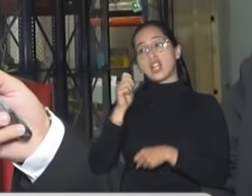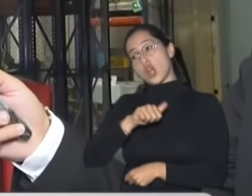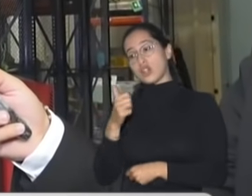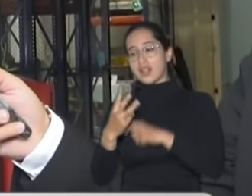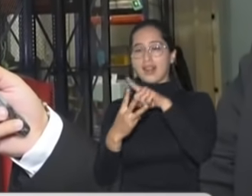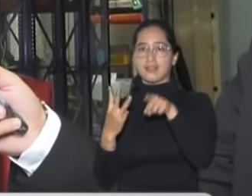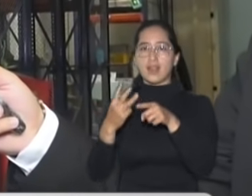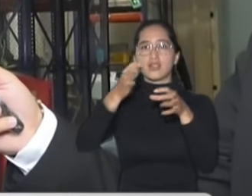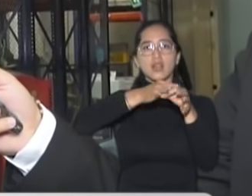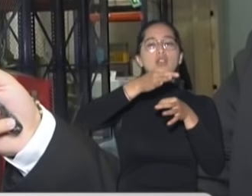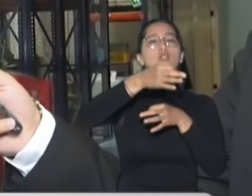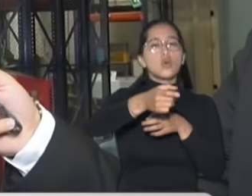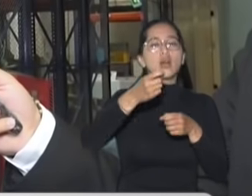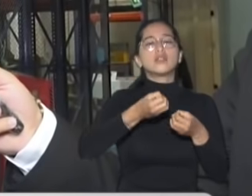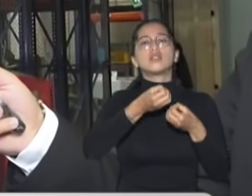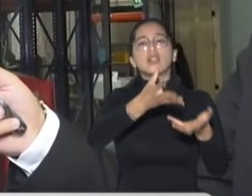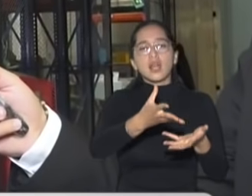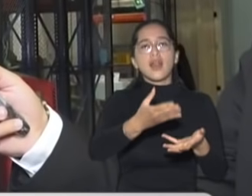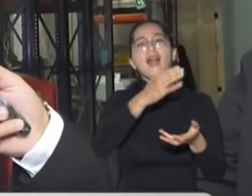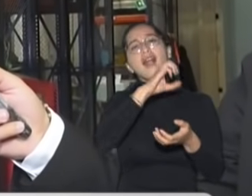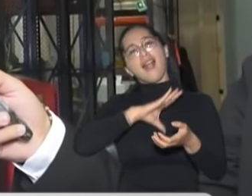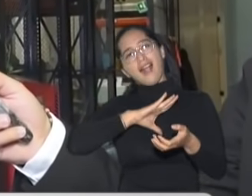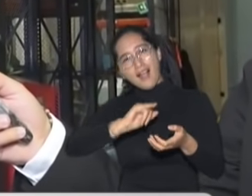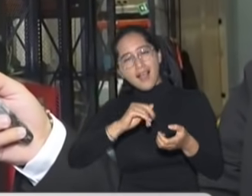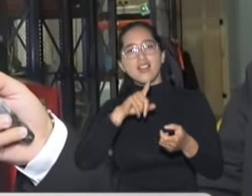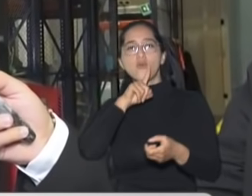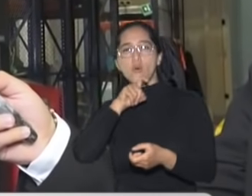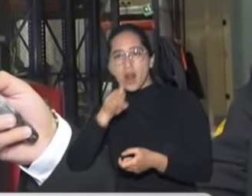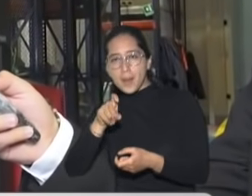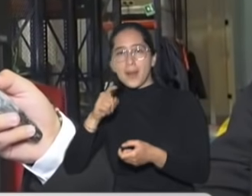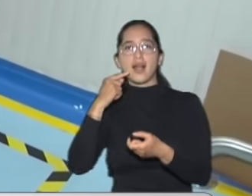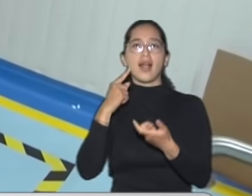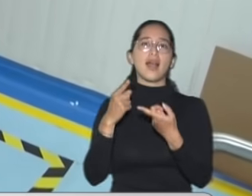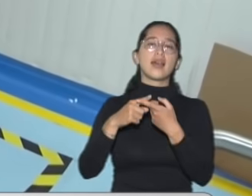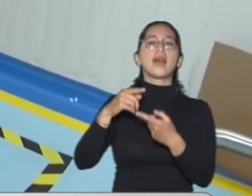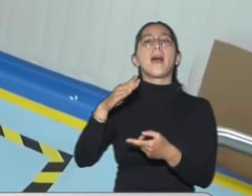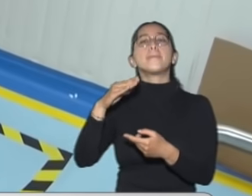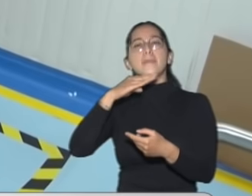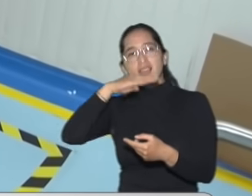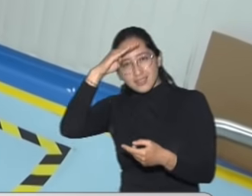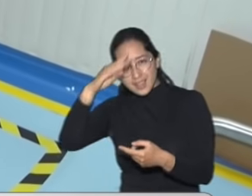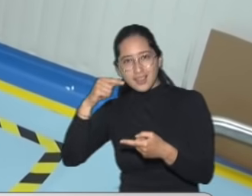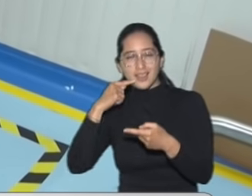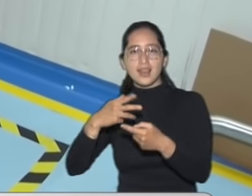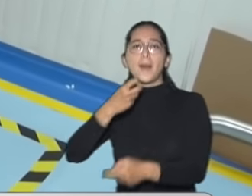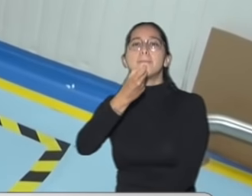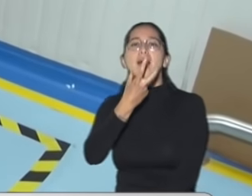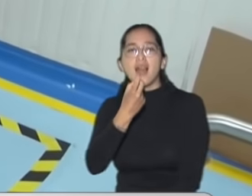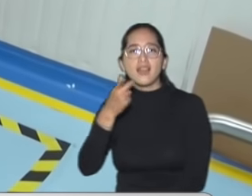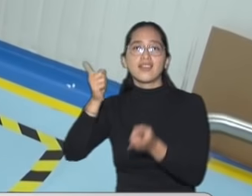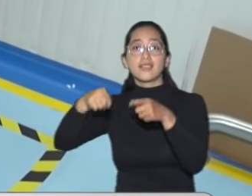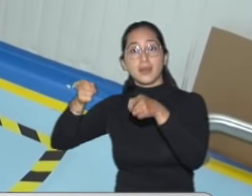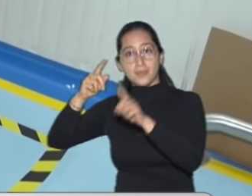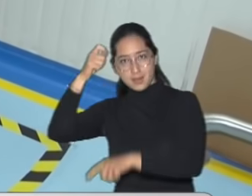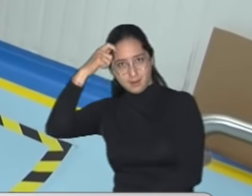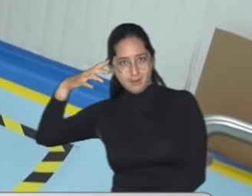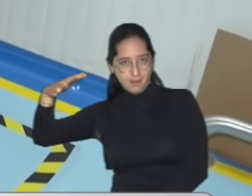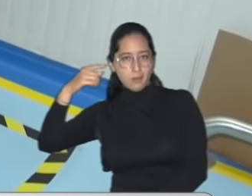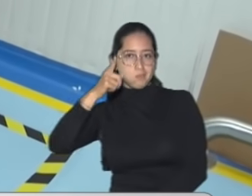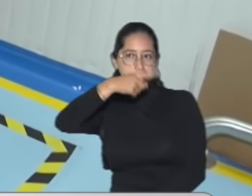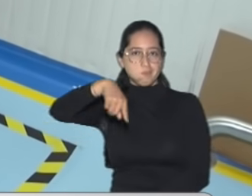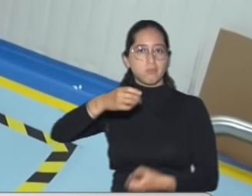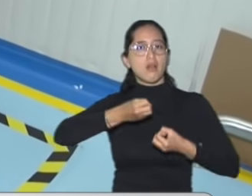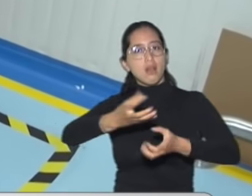Medellín, Bucaramanga, Barranquilla y Cartagena y Pereira. Cada ultracongelador tiene la capacidad de almacenar